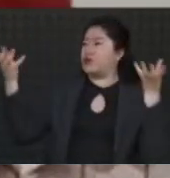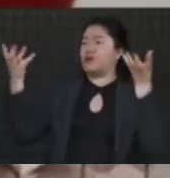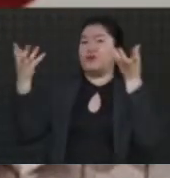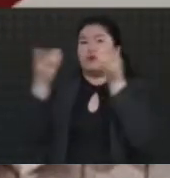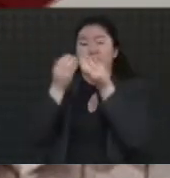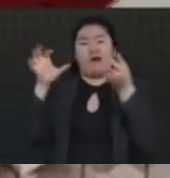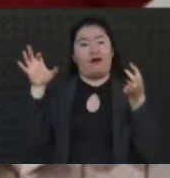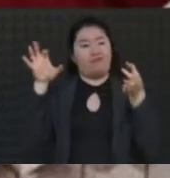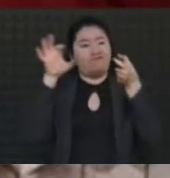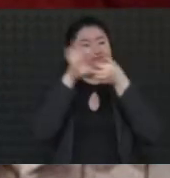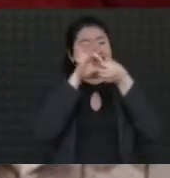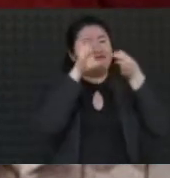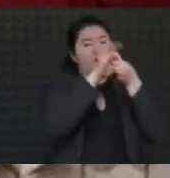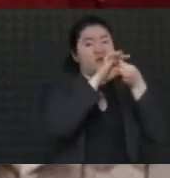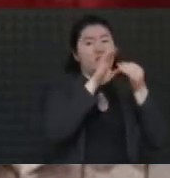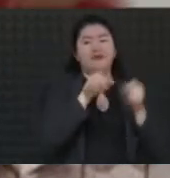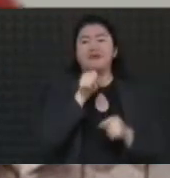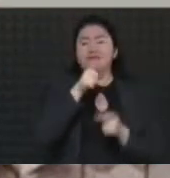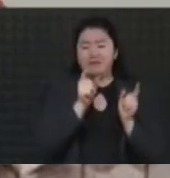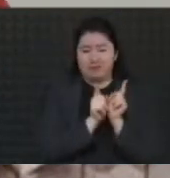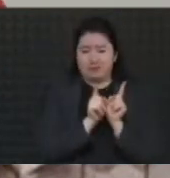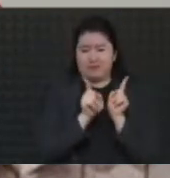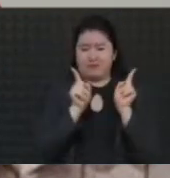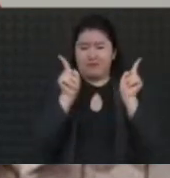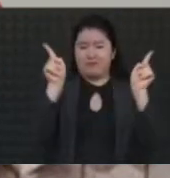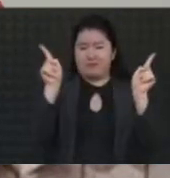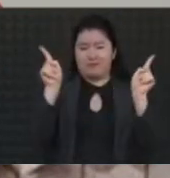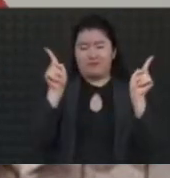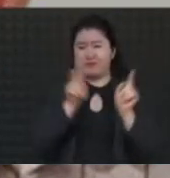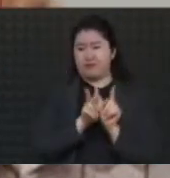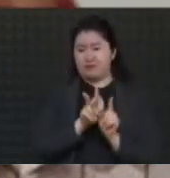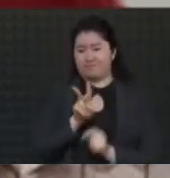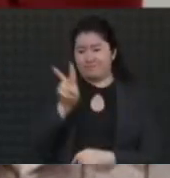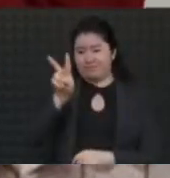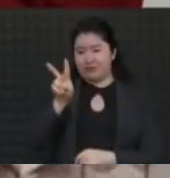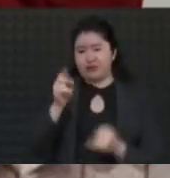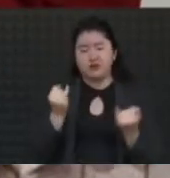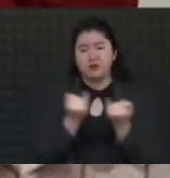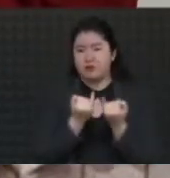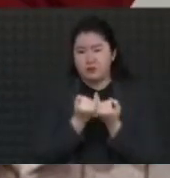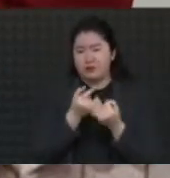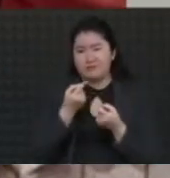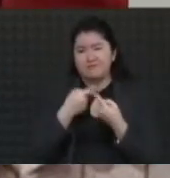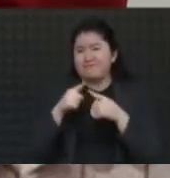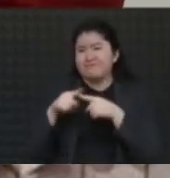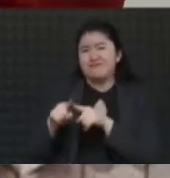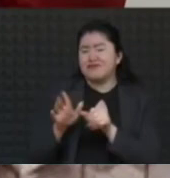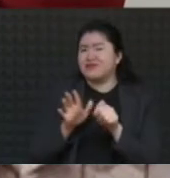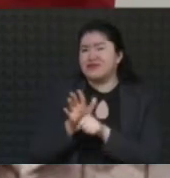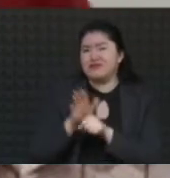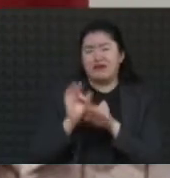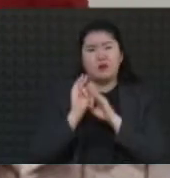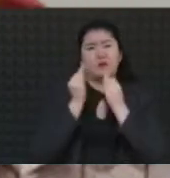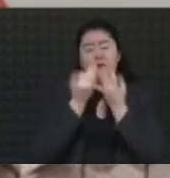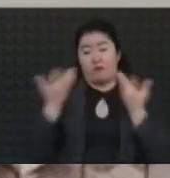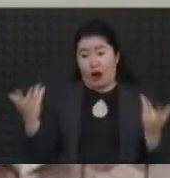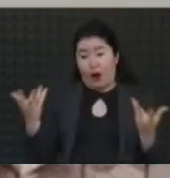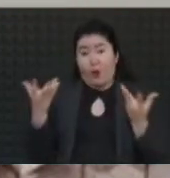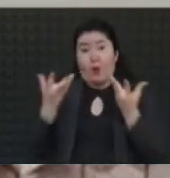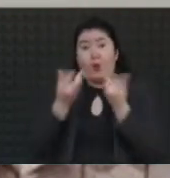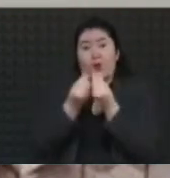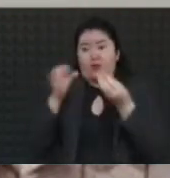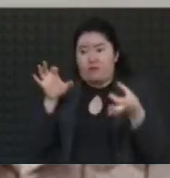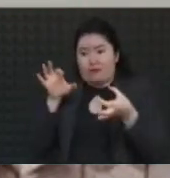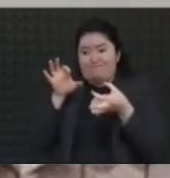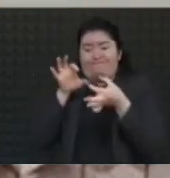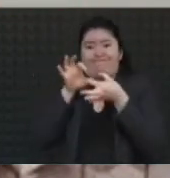estos puntales que mencioné y estas traves que los ligan, ya son varios tramos los que se comportan en conjunto.